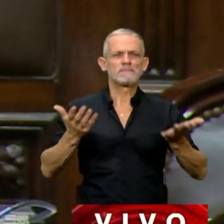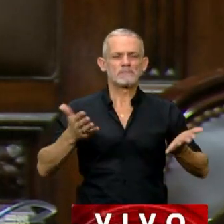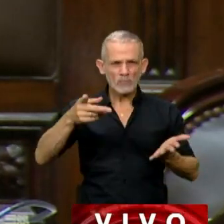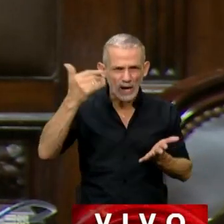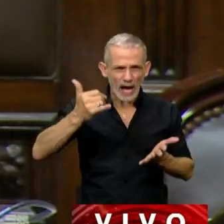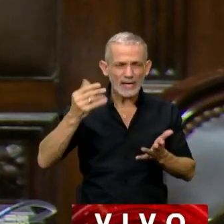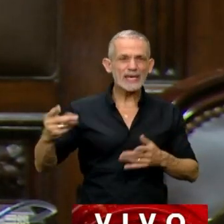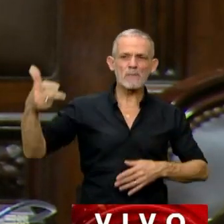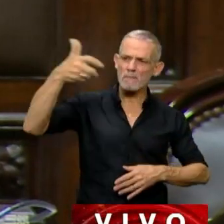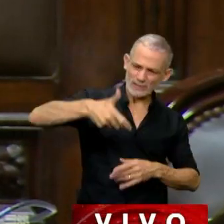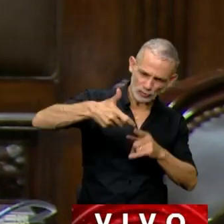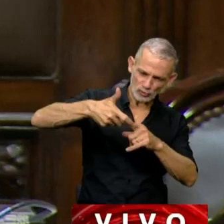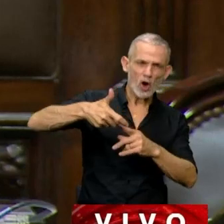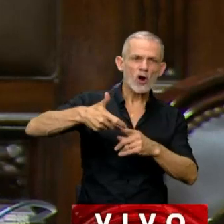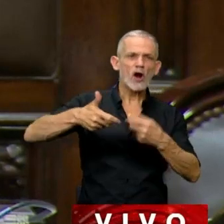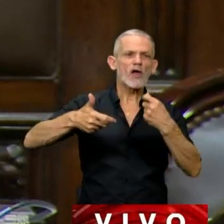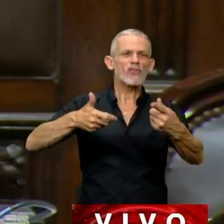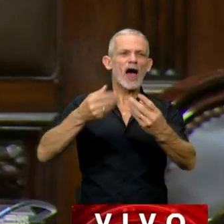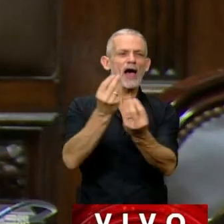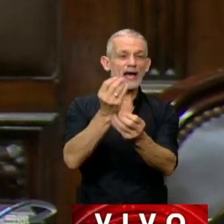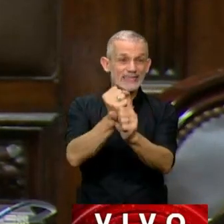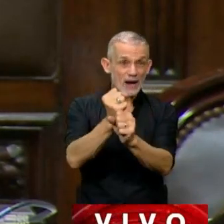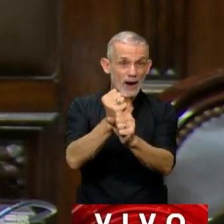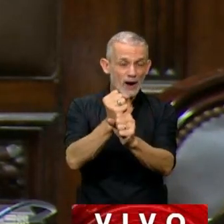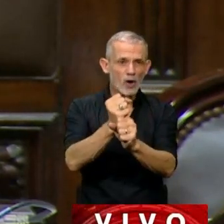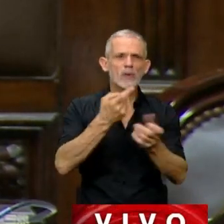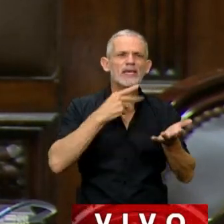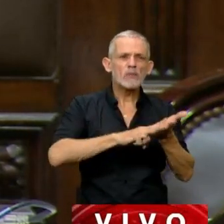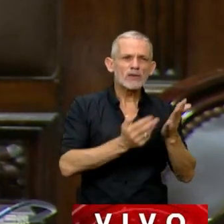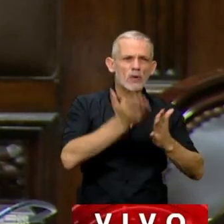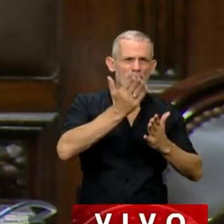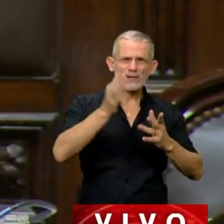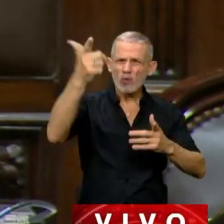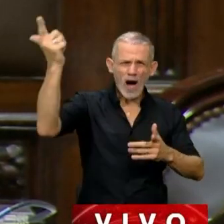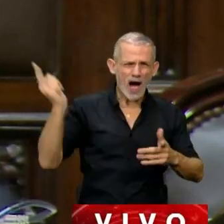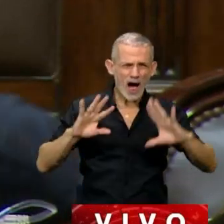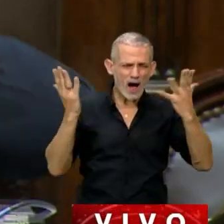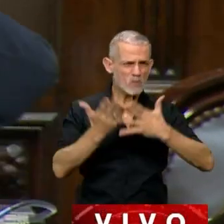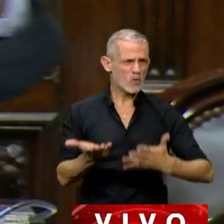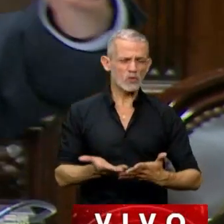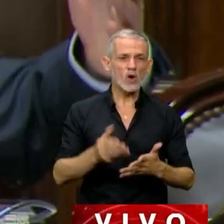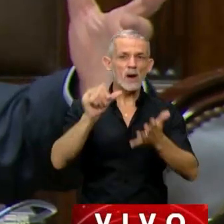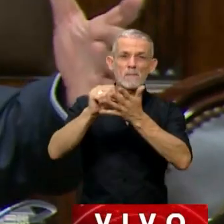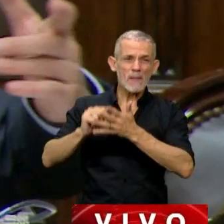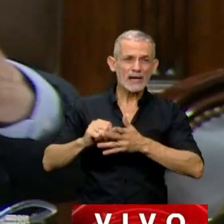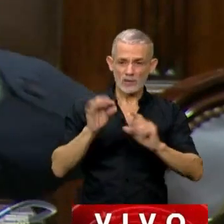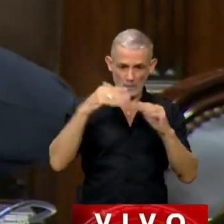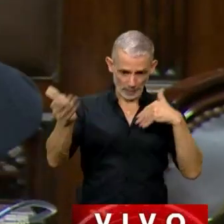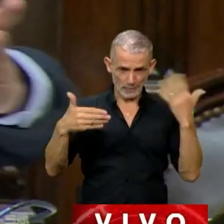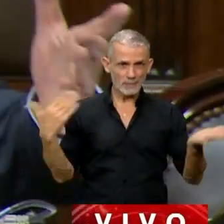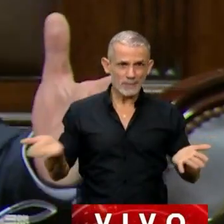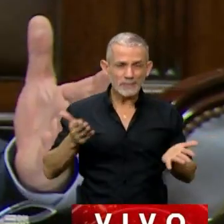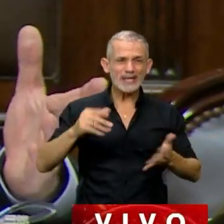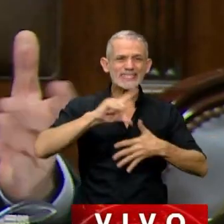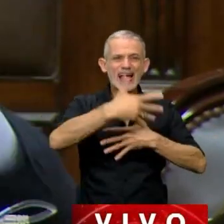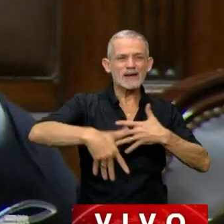que tenga inversión, que genere trabajo, aumentando los impuestos. Es más, los países que tenemos cercanos, nuestros